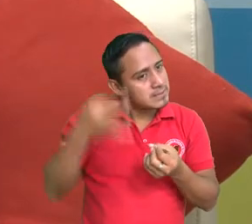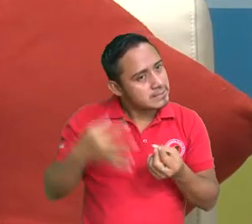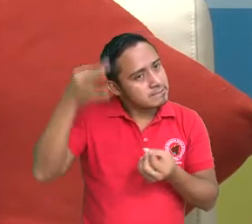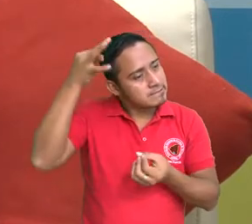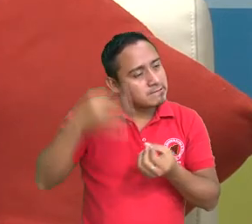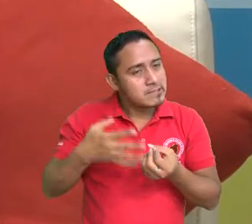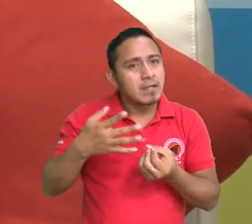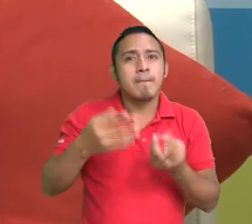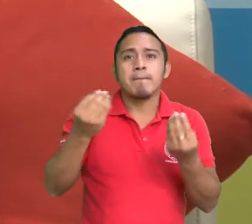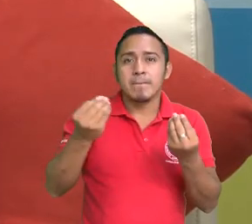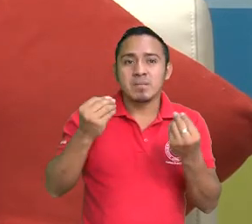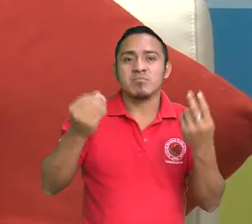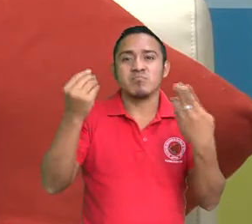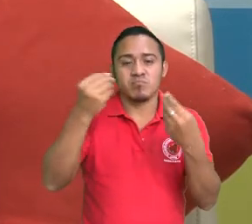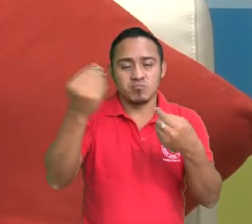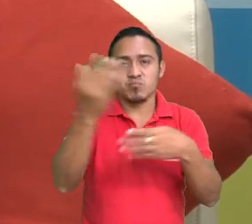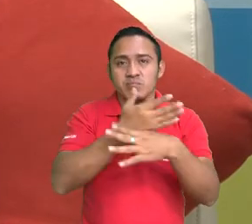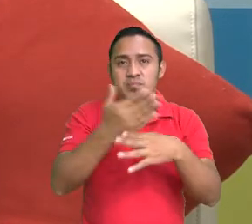amplio, tiene